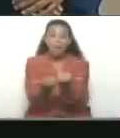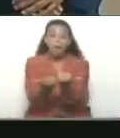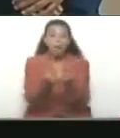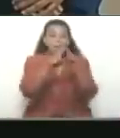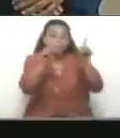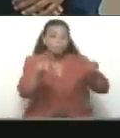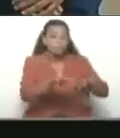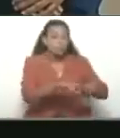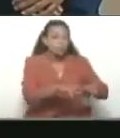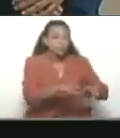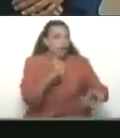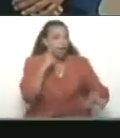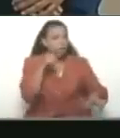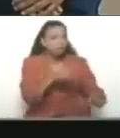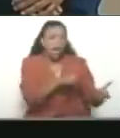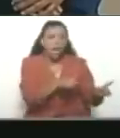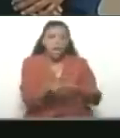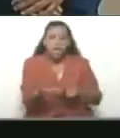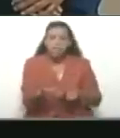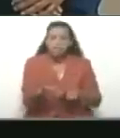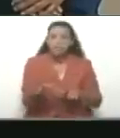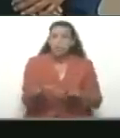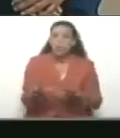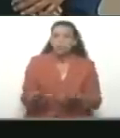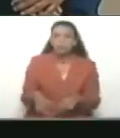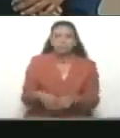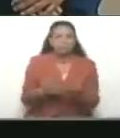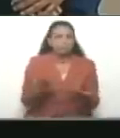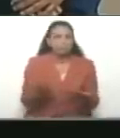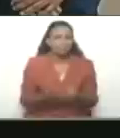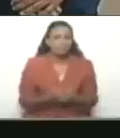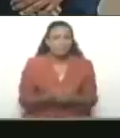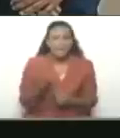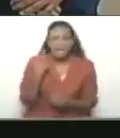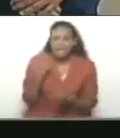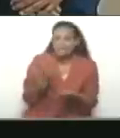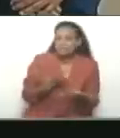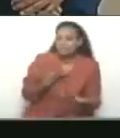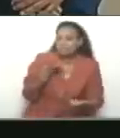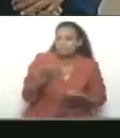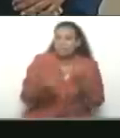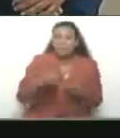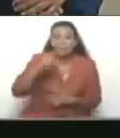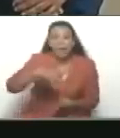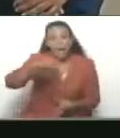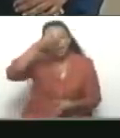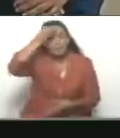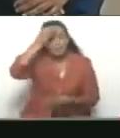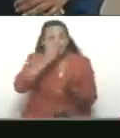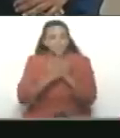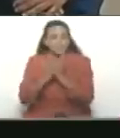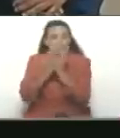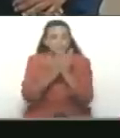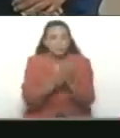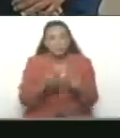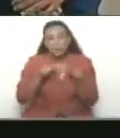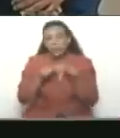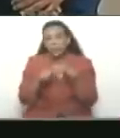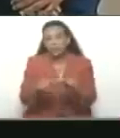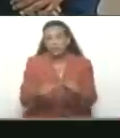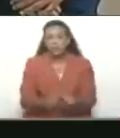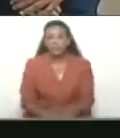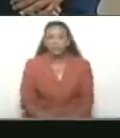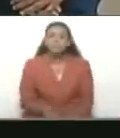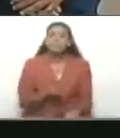equipadas totalmente eh llenas de ese calor humano que se requiere para nuestros estudiantes y su formación